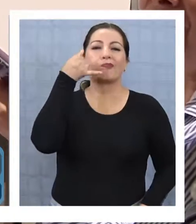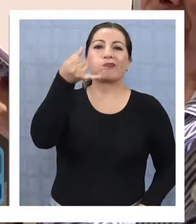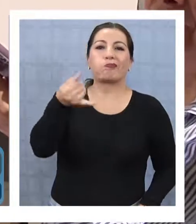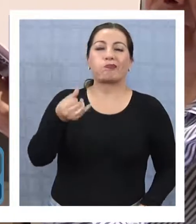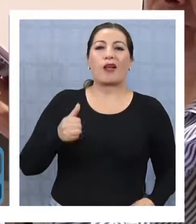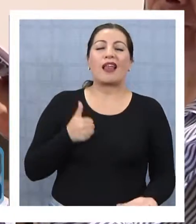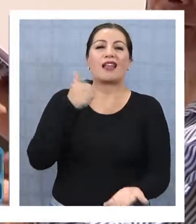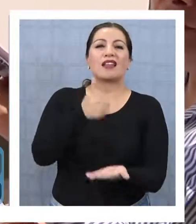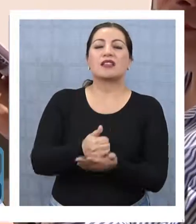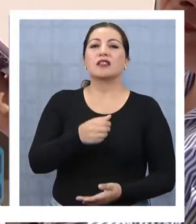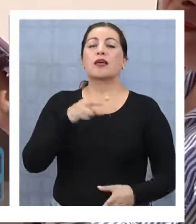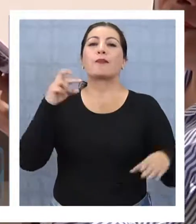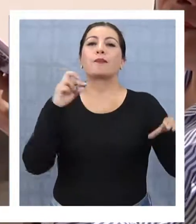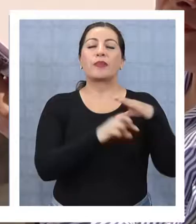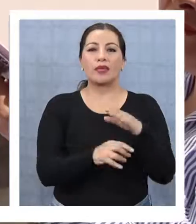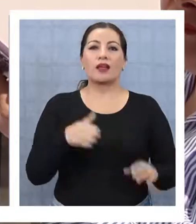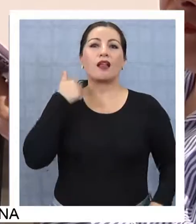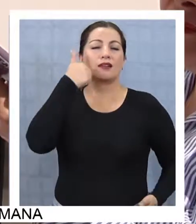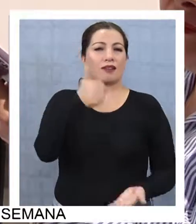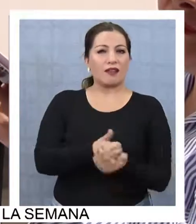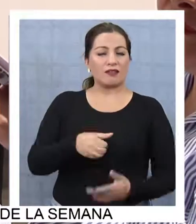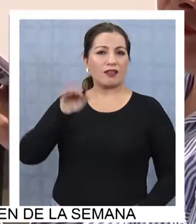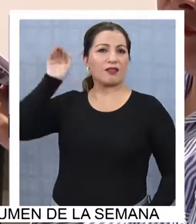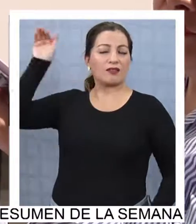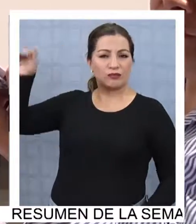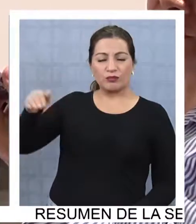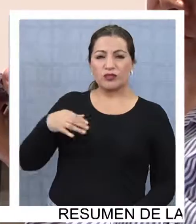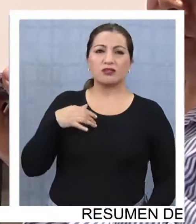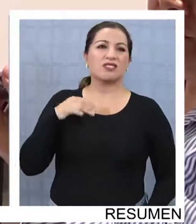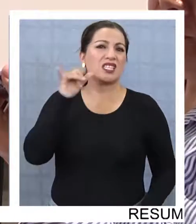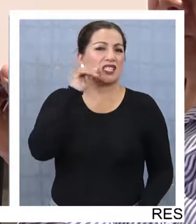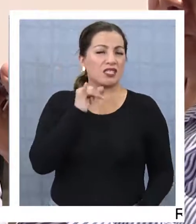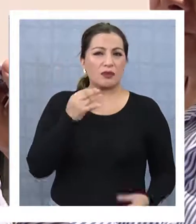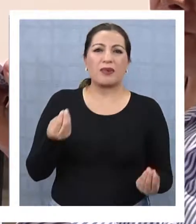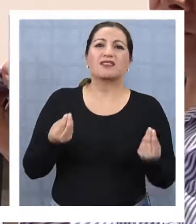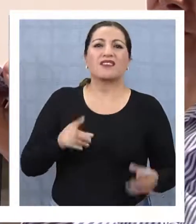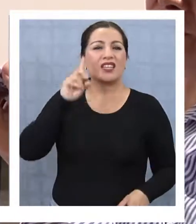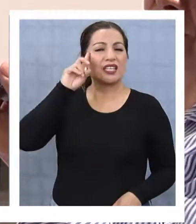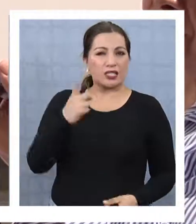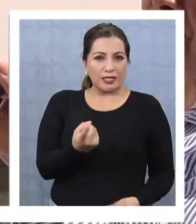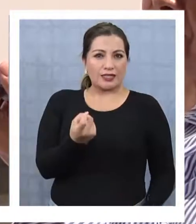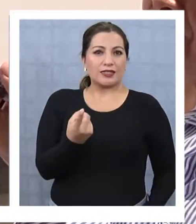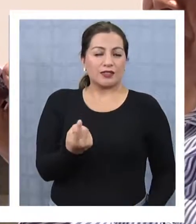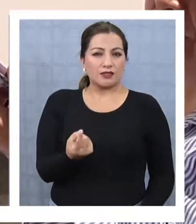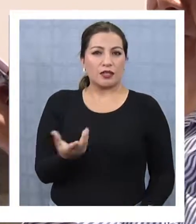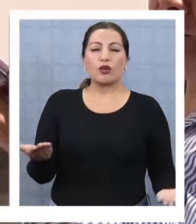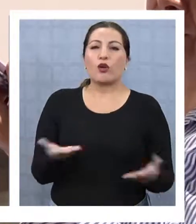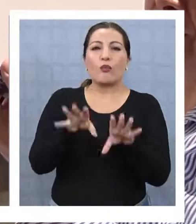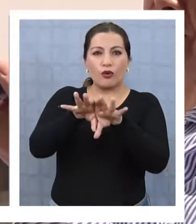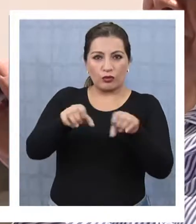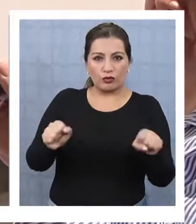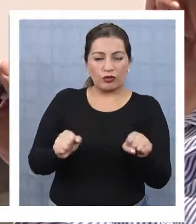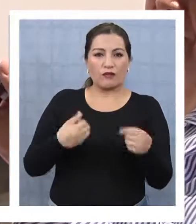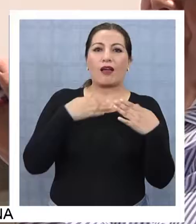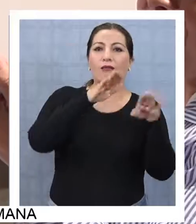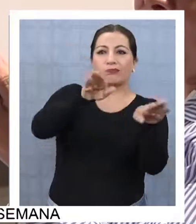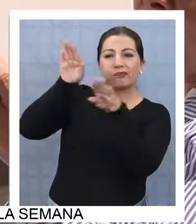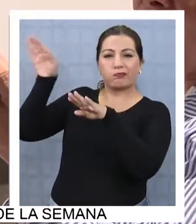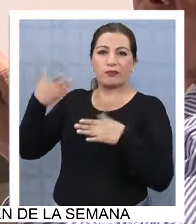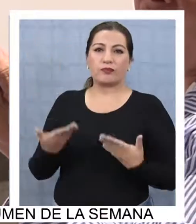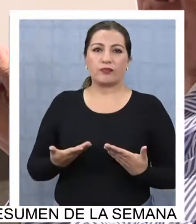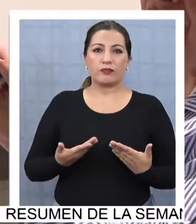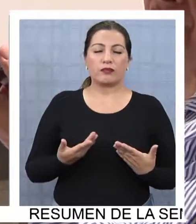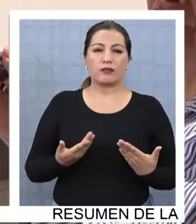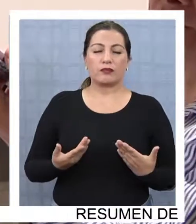al alcalde de Pica, al alcalde de Iquique, al alcalde de Hospicio para saber cuál era su requerimiento y de qué forma este convenio lo iba a beneficiar o quisieran